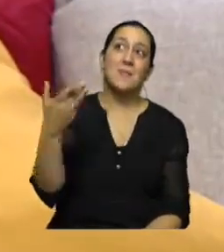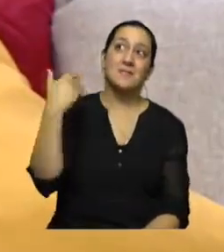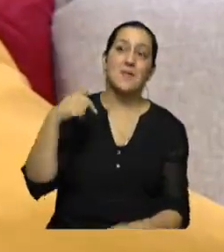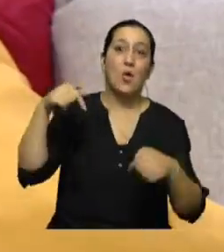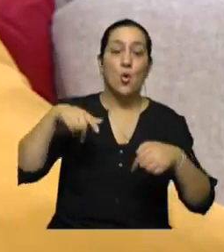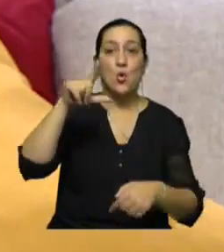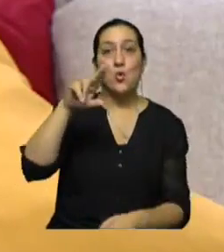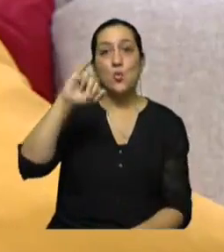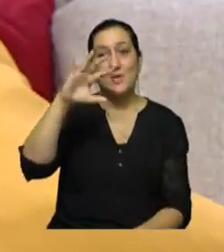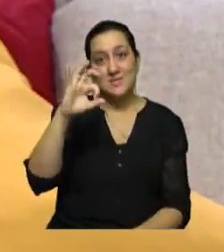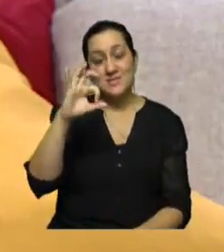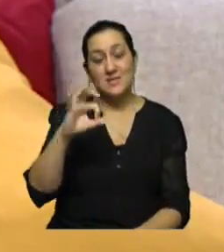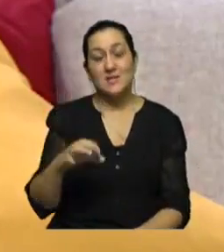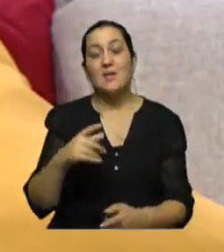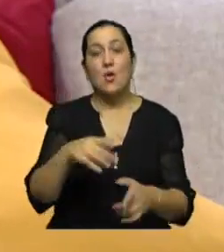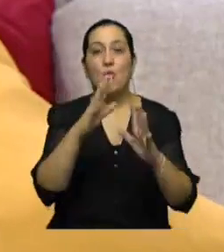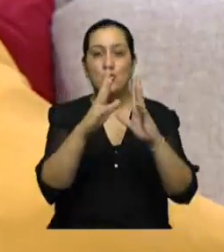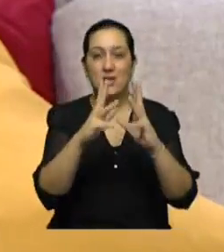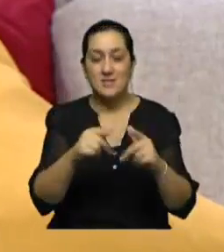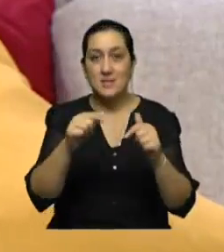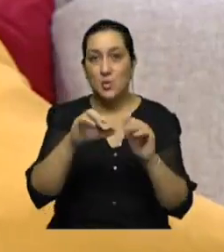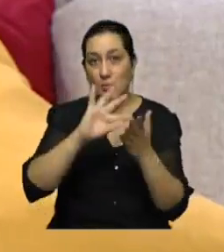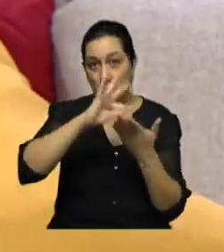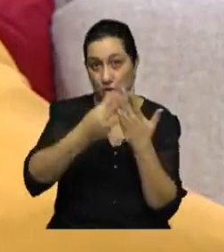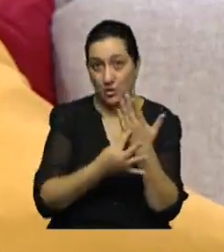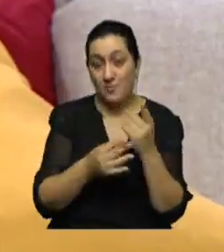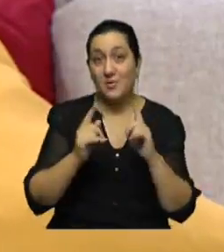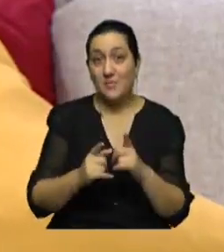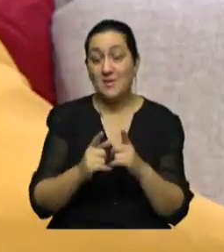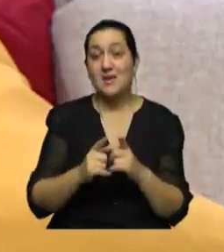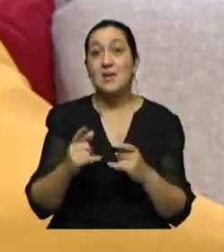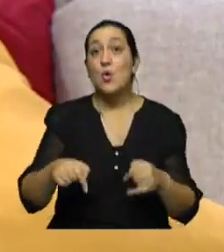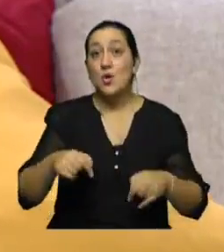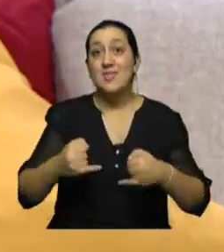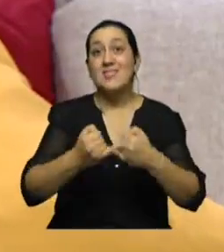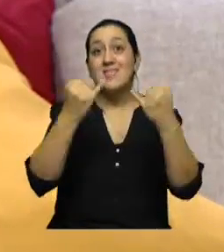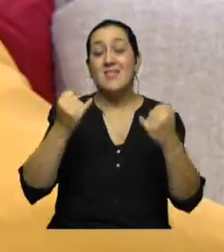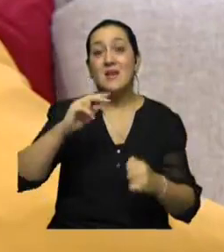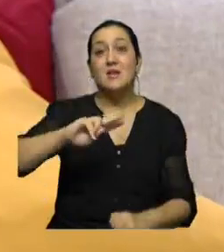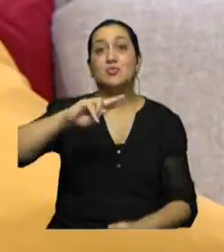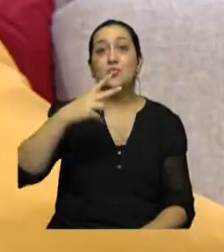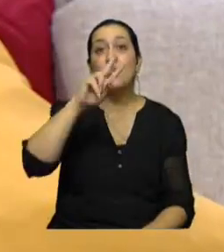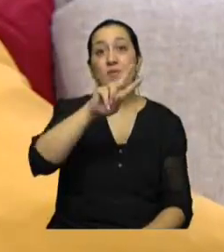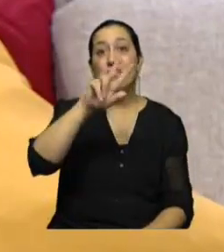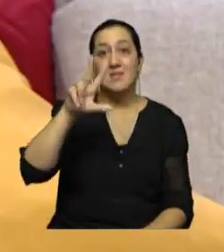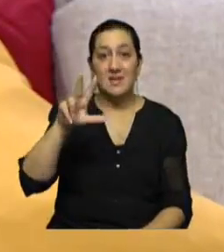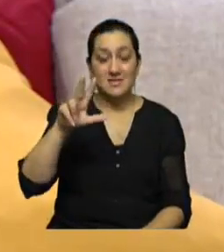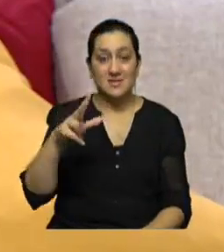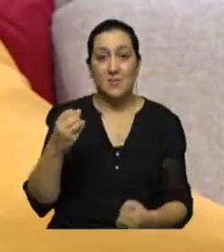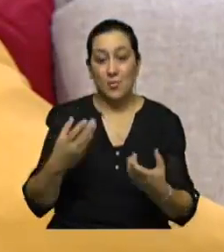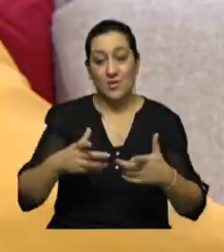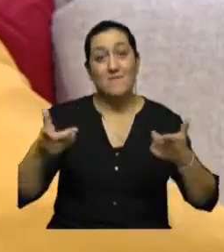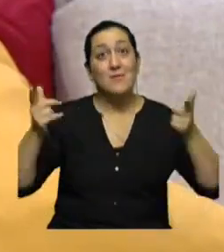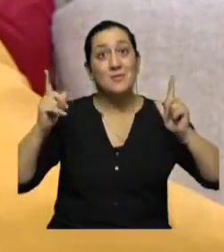está en la coordinación, para conocer algo de estos proyectos. Y también es día de la Sub-23, y es más Sub-23 que nunca, porque vamos a disfrutar de